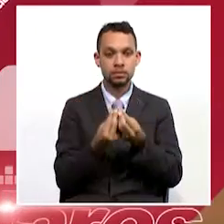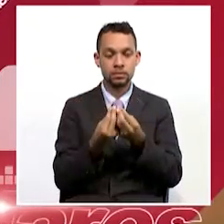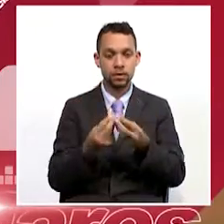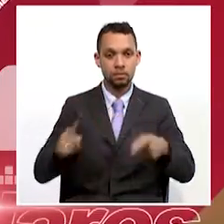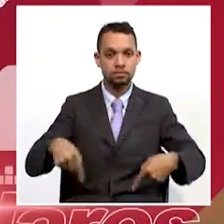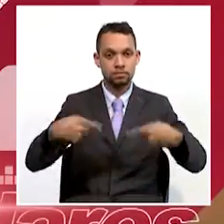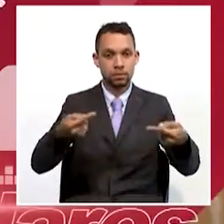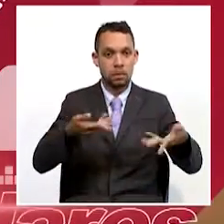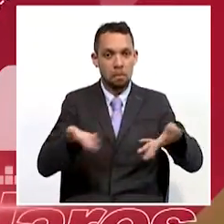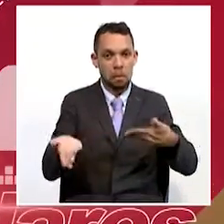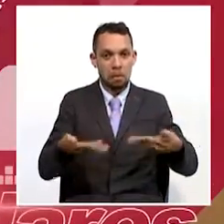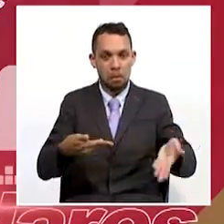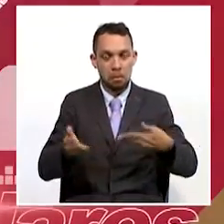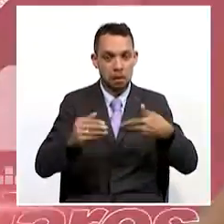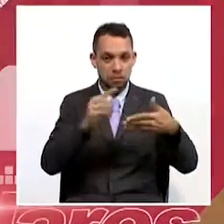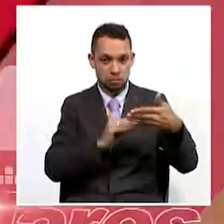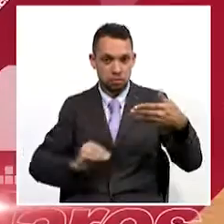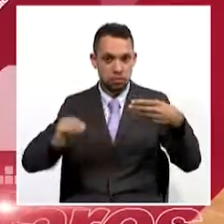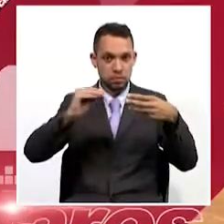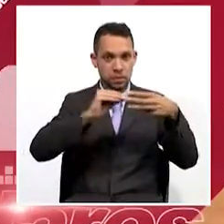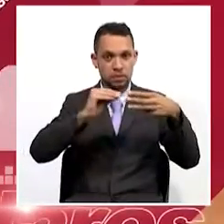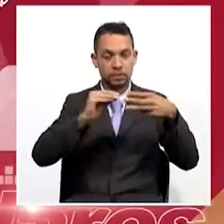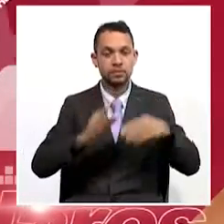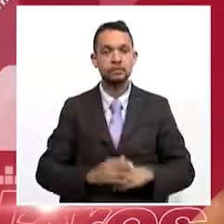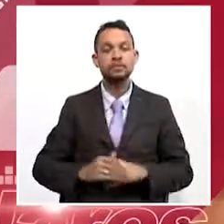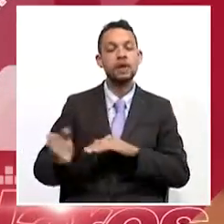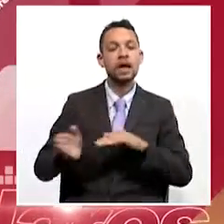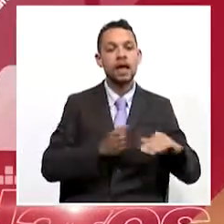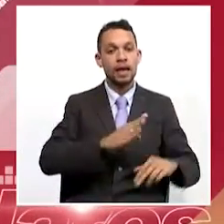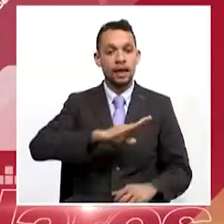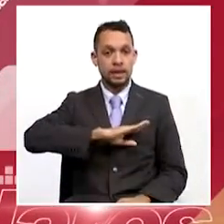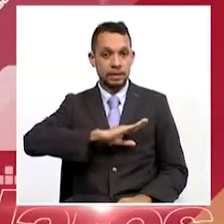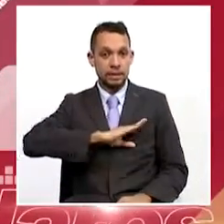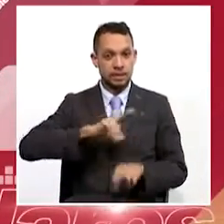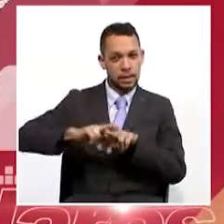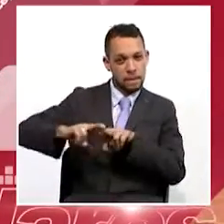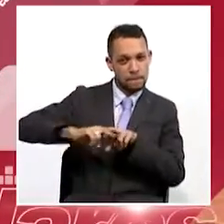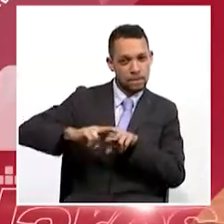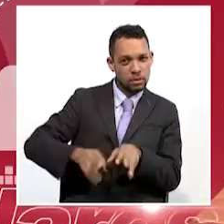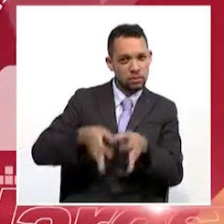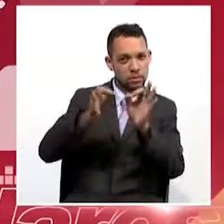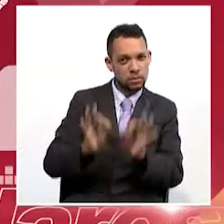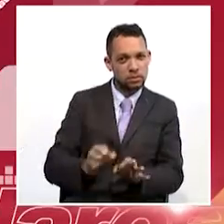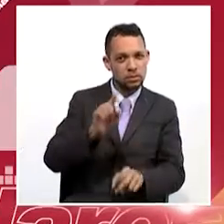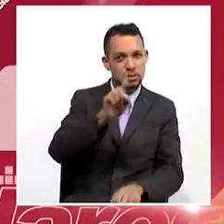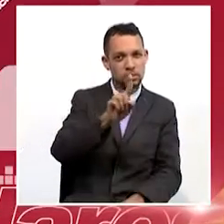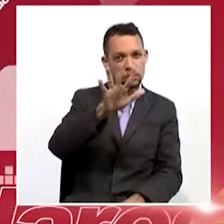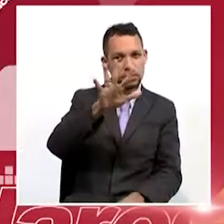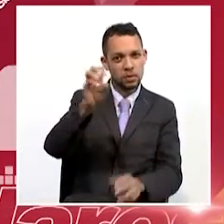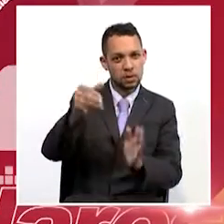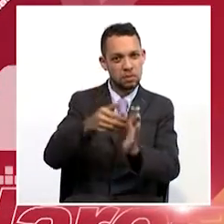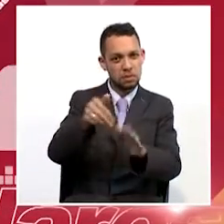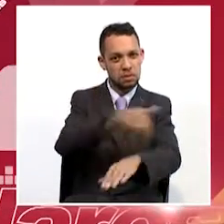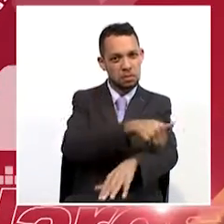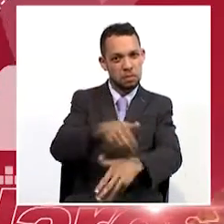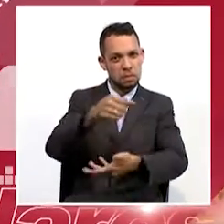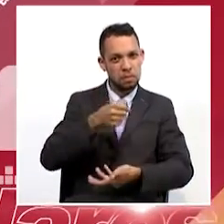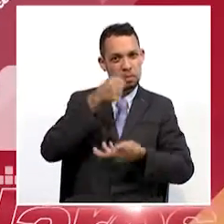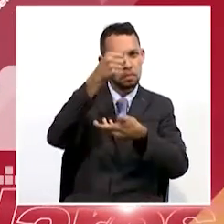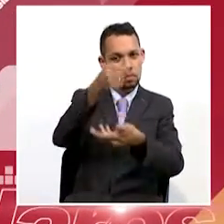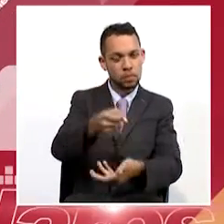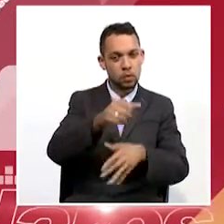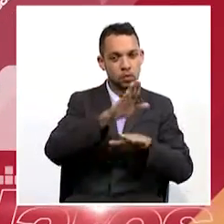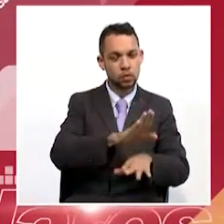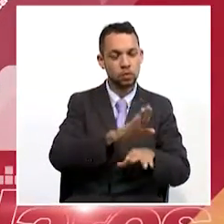y ascendió al tercer lugar del torneo Águila. La alcaldía de Manizales aseguró 150 millones de pesos para el Quinteto